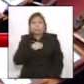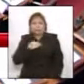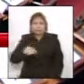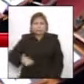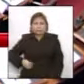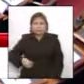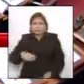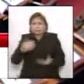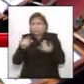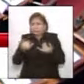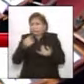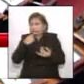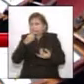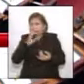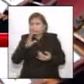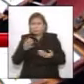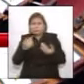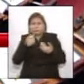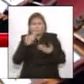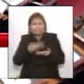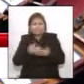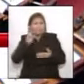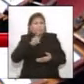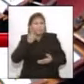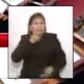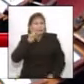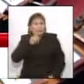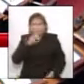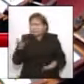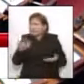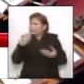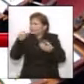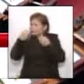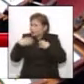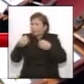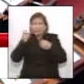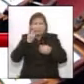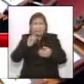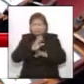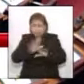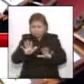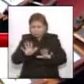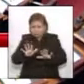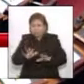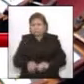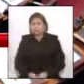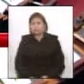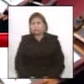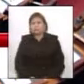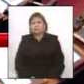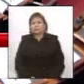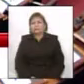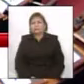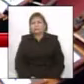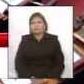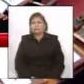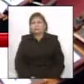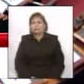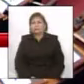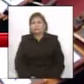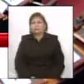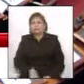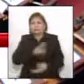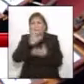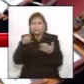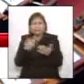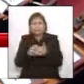de odio de tu cabeza. A ver. Y eran mentiras. Ya. O sea, ya me hablaste también. Ya. Ya. Ya, vamos a ver. ¿Para qué ves? O sea,